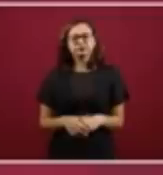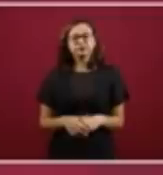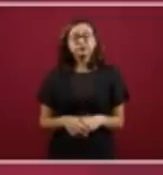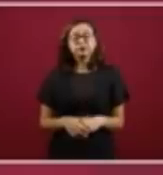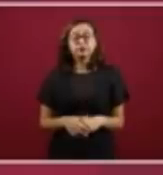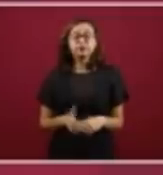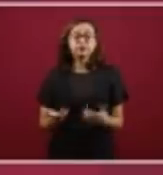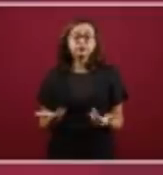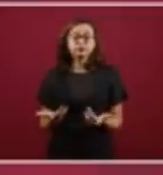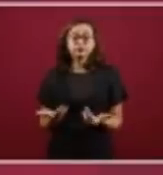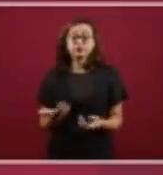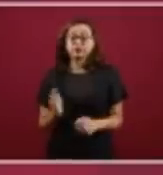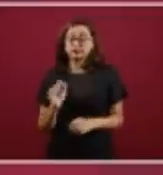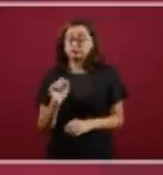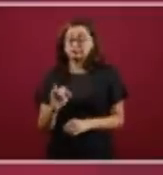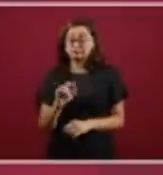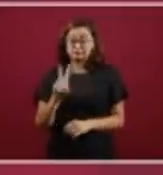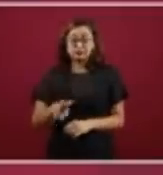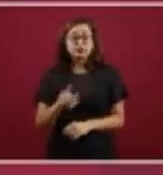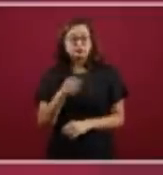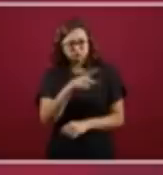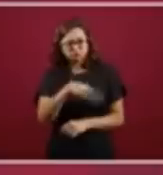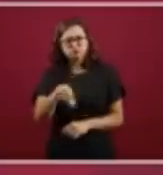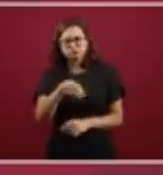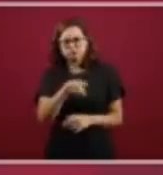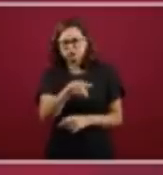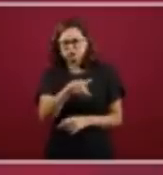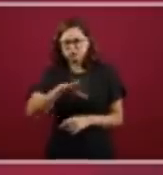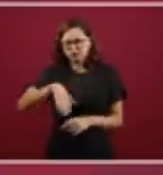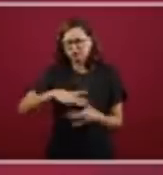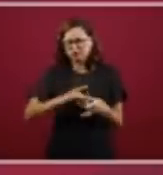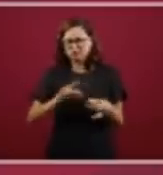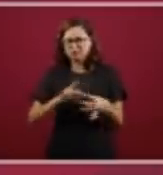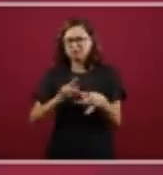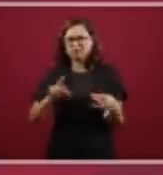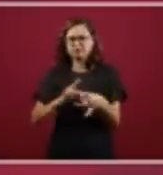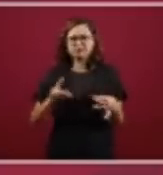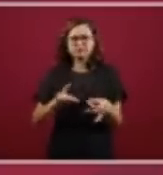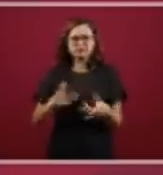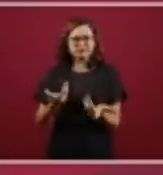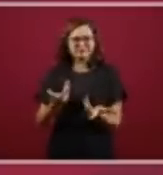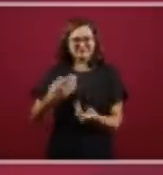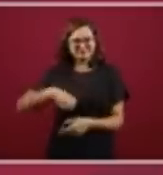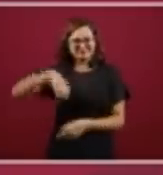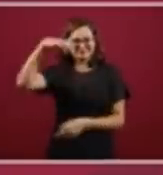dices, reconocer más la experiencia.